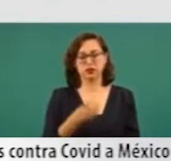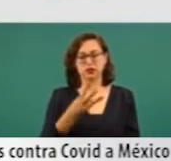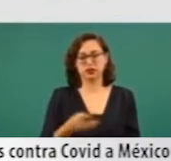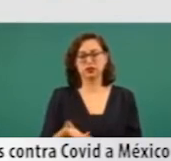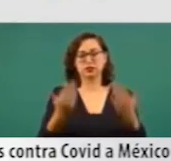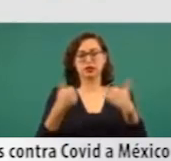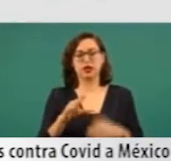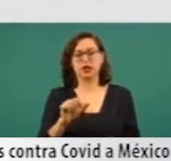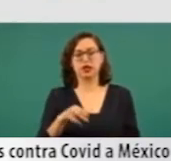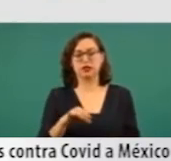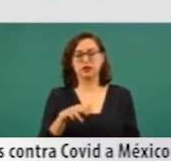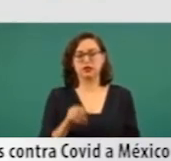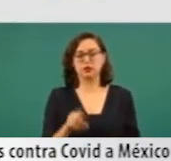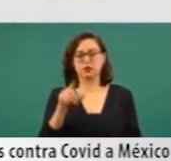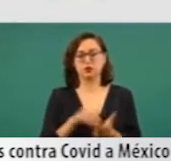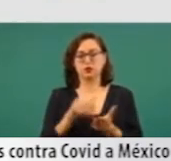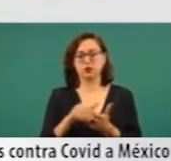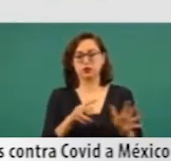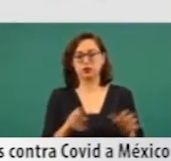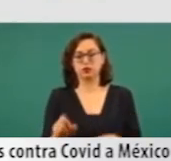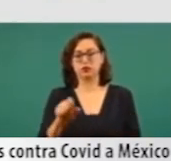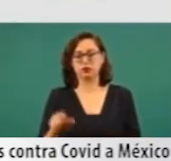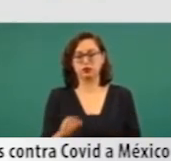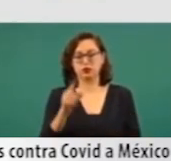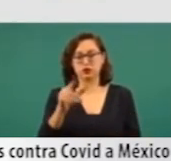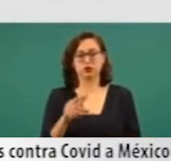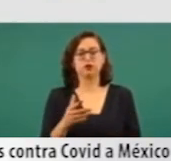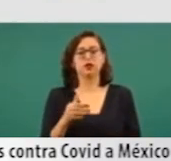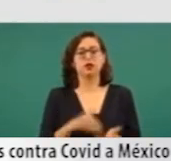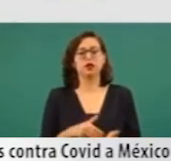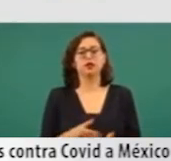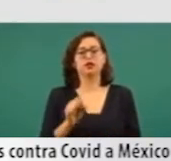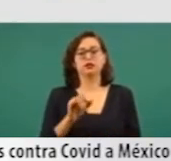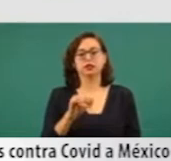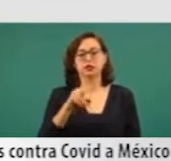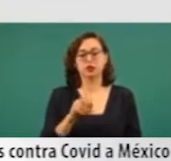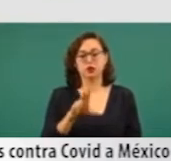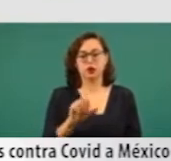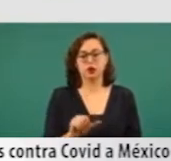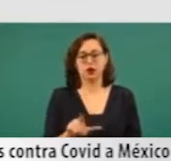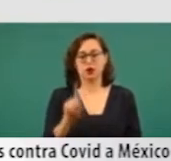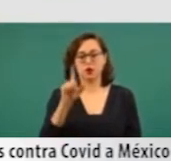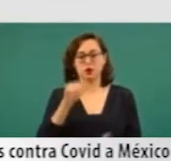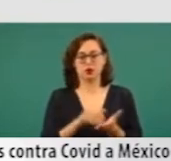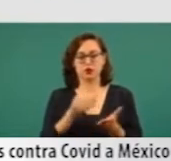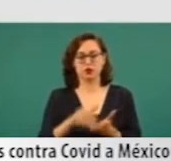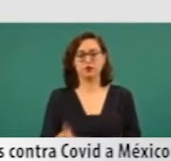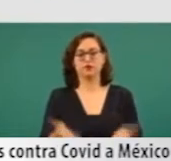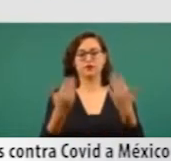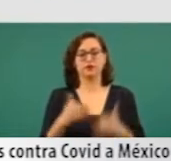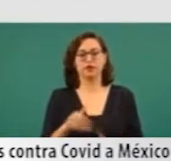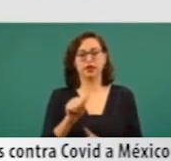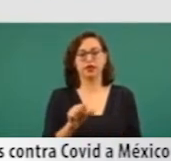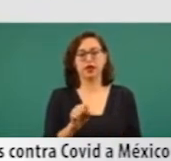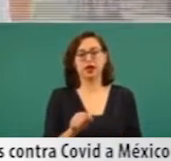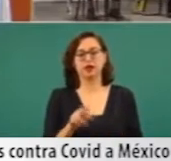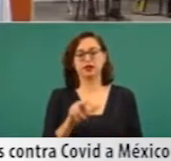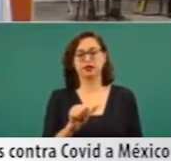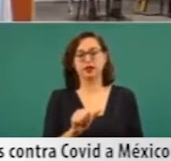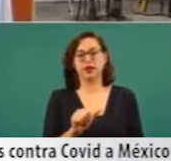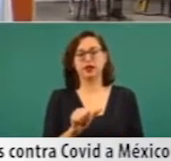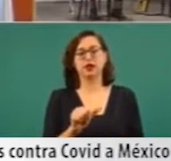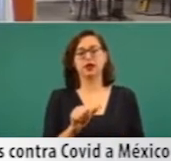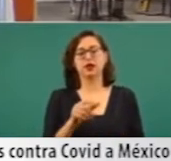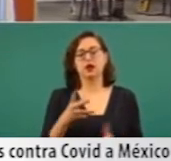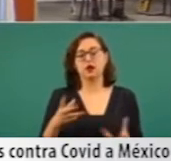16.328.055 dosis más de Pfizer-BioNTech. El secretario de Relaciones Exteriores, Marcelo Ebrard, detalló que estarían también por